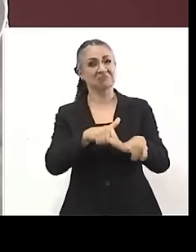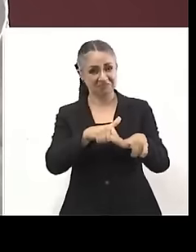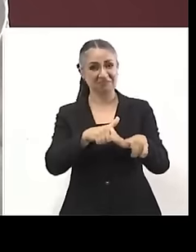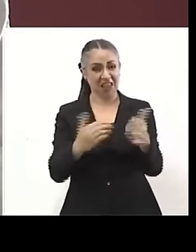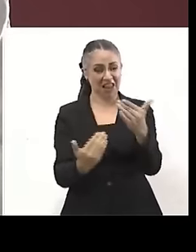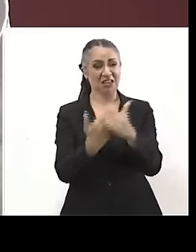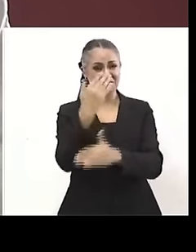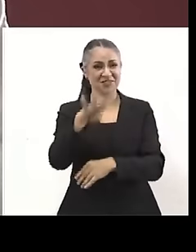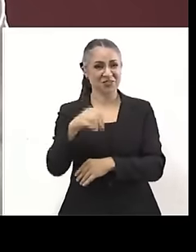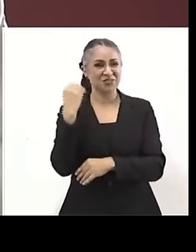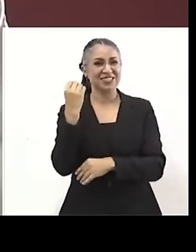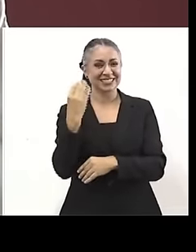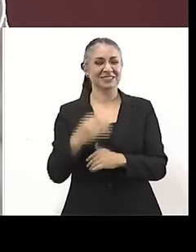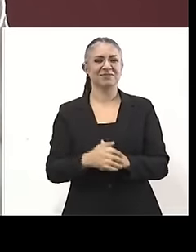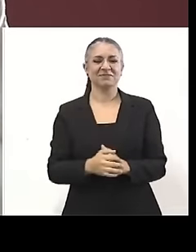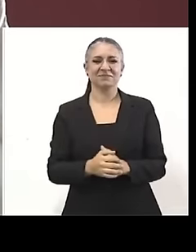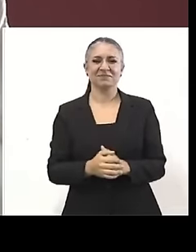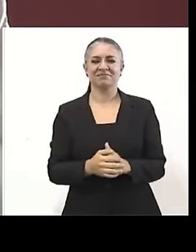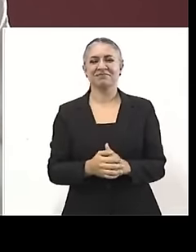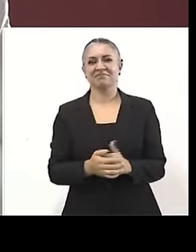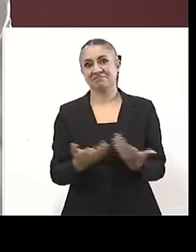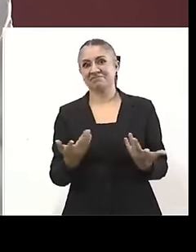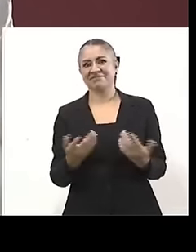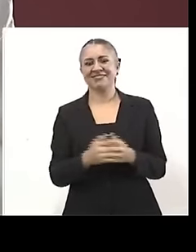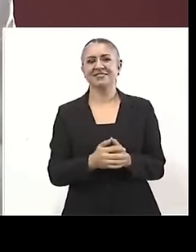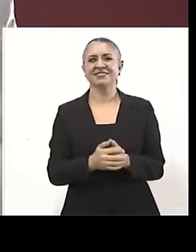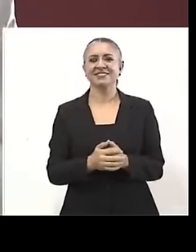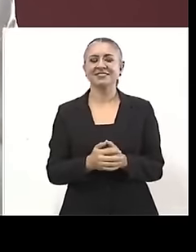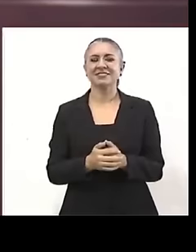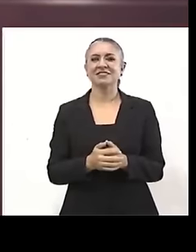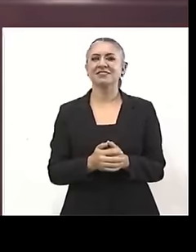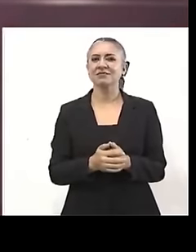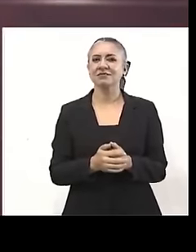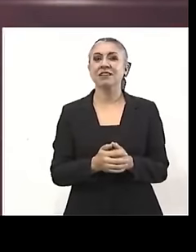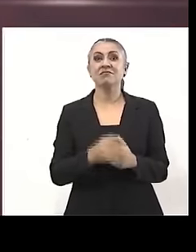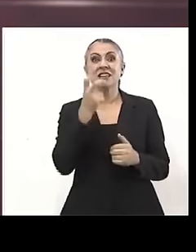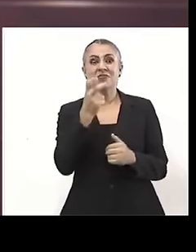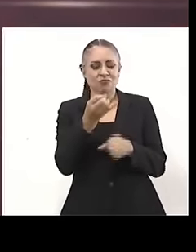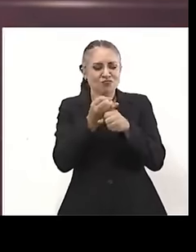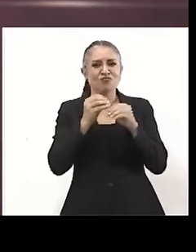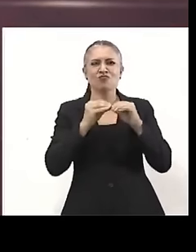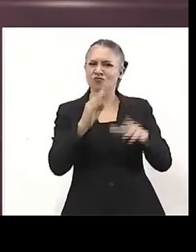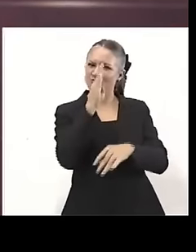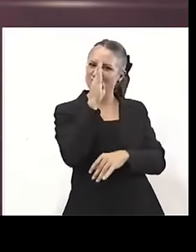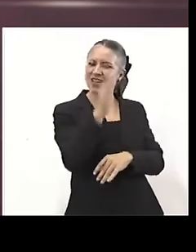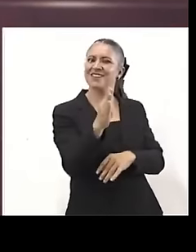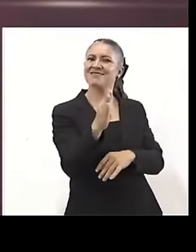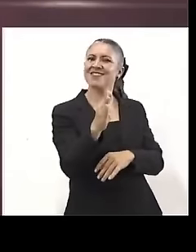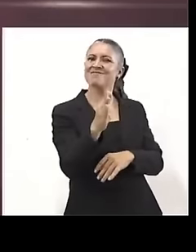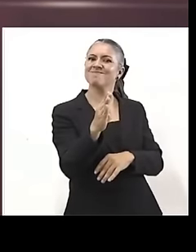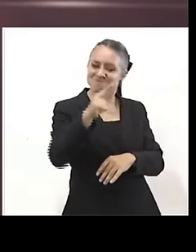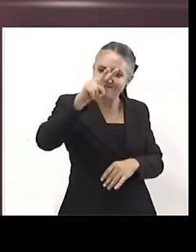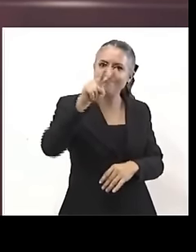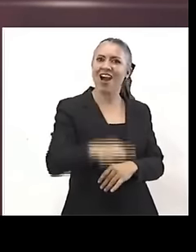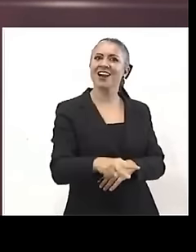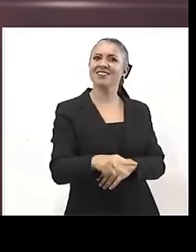para que se tenga información directa veraz